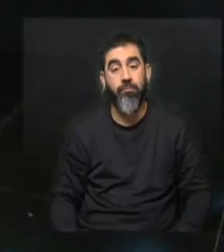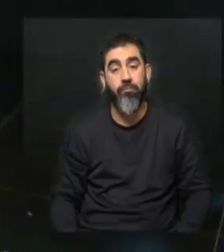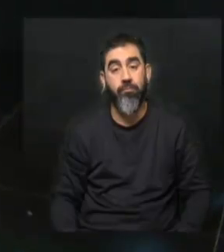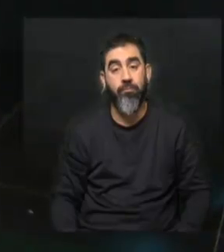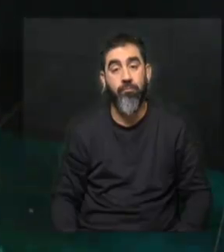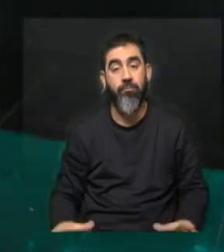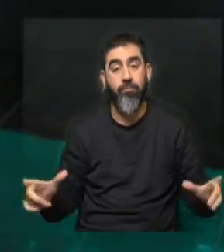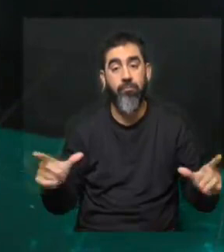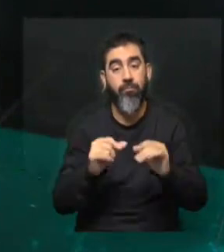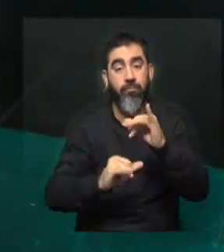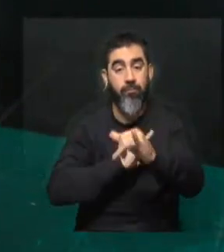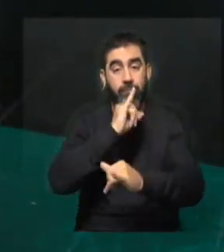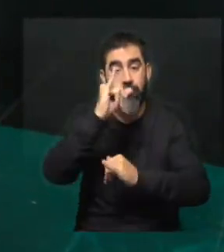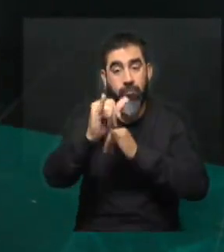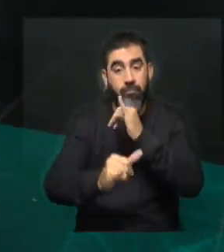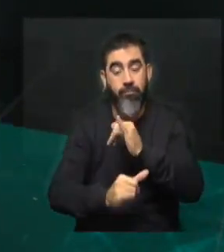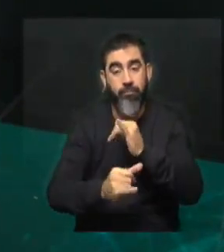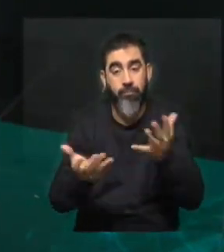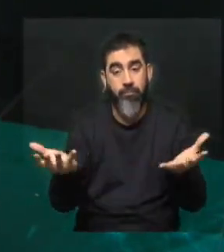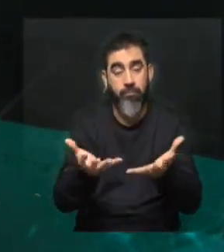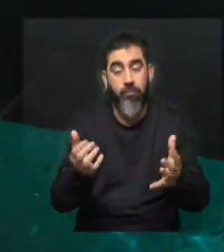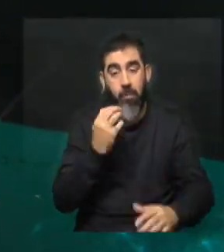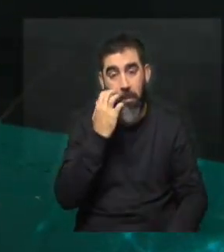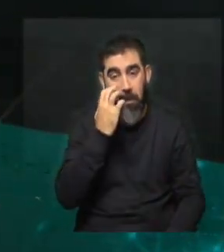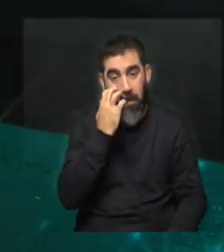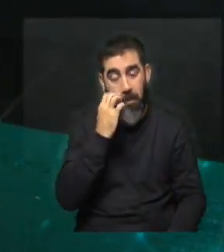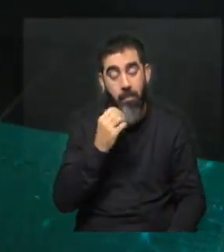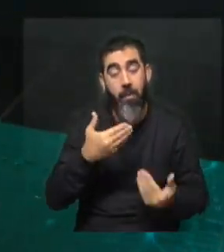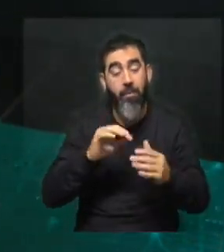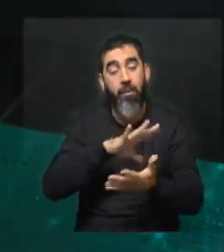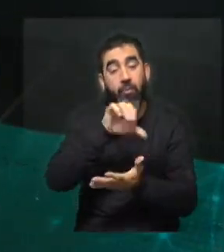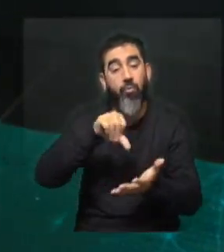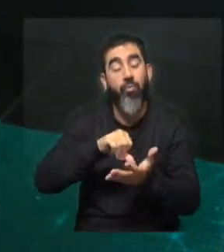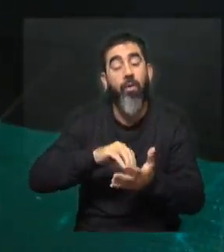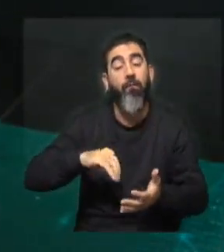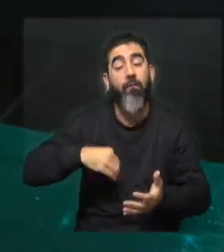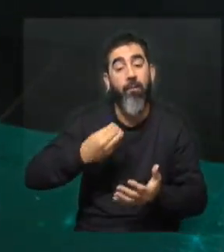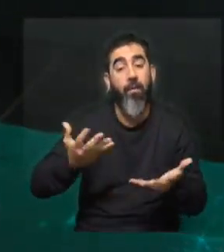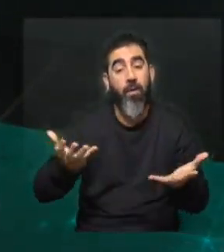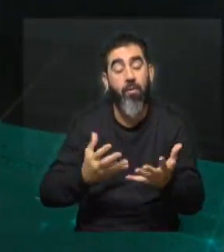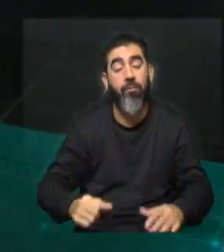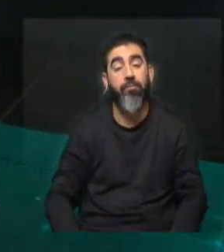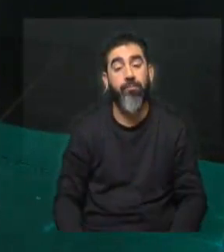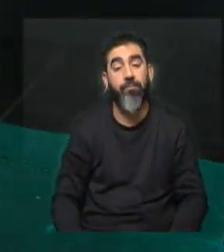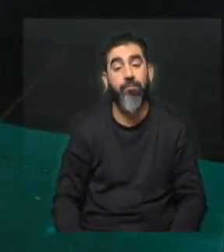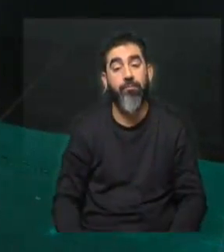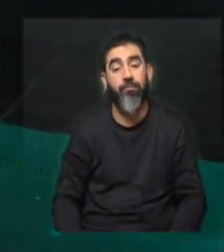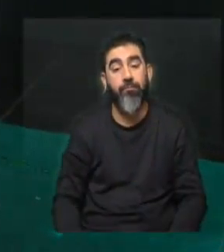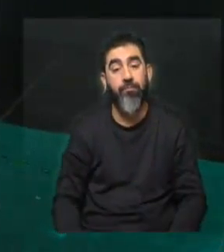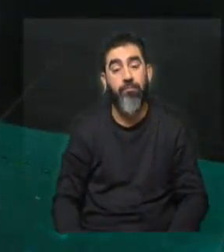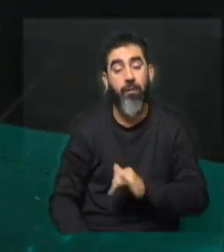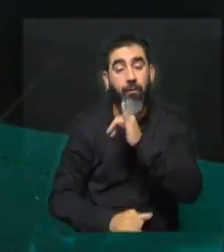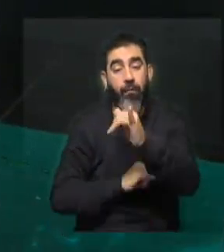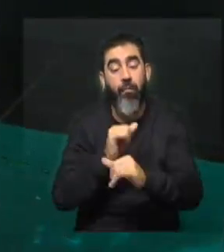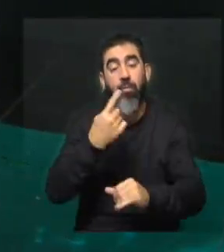nosotros hasta acá llegamos con la primera edición de MB noticias pero no se vaya la pantalla de TV ciudad porque el minutos arranca ciudad viva eh